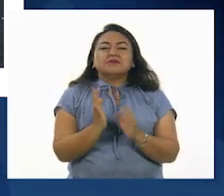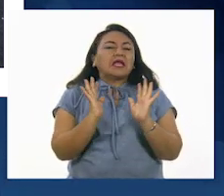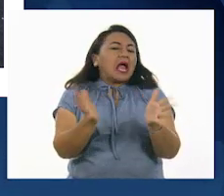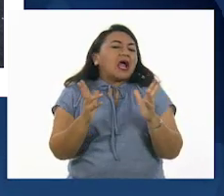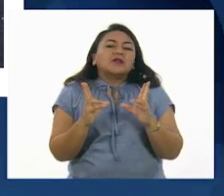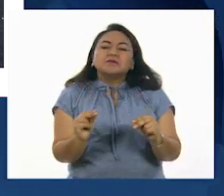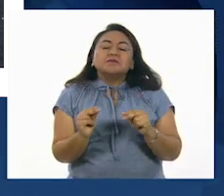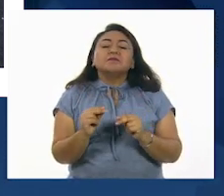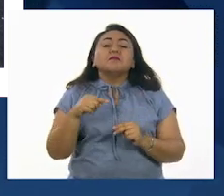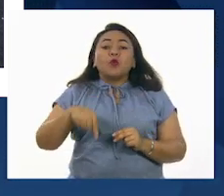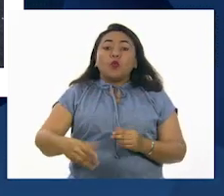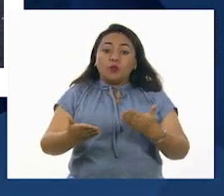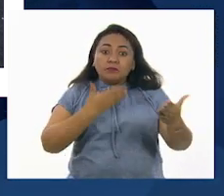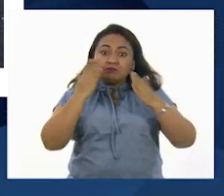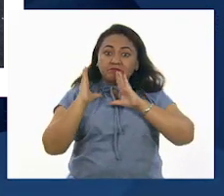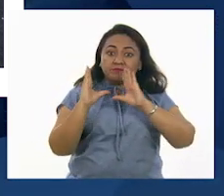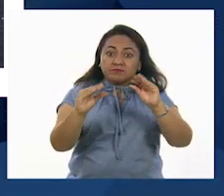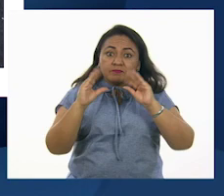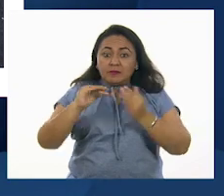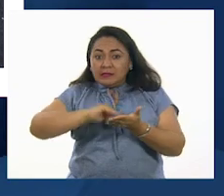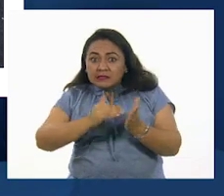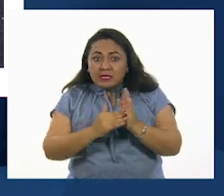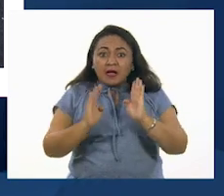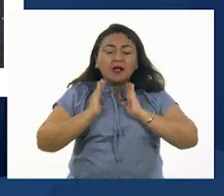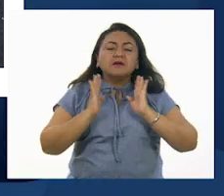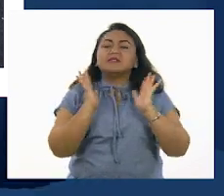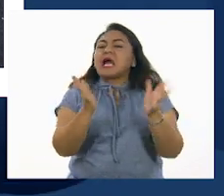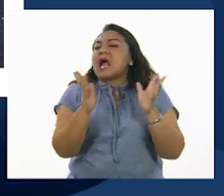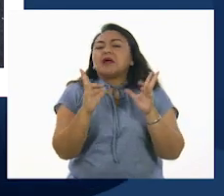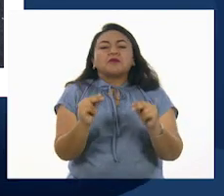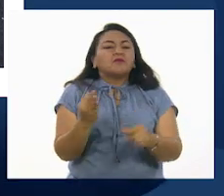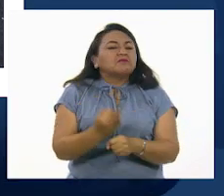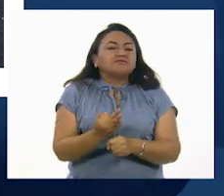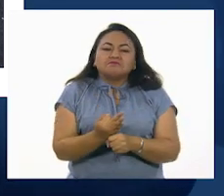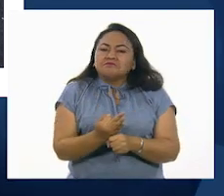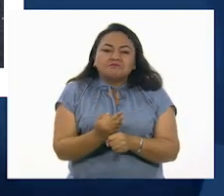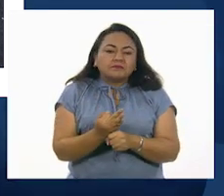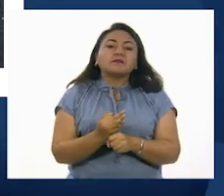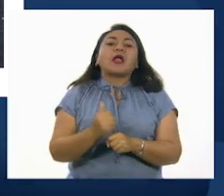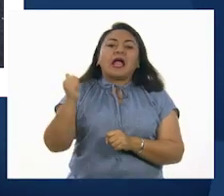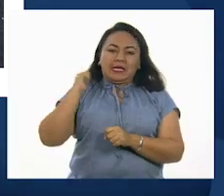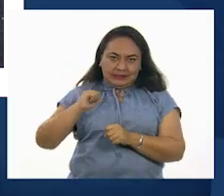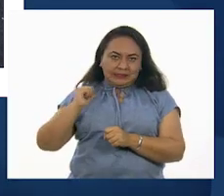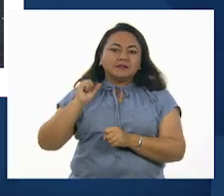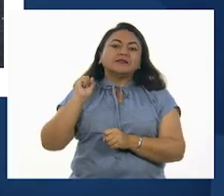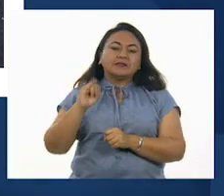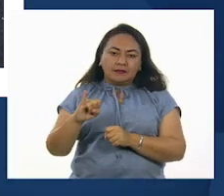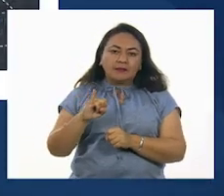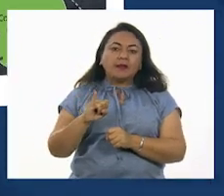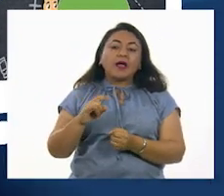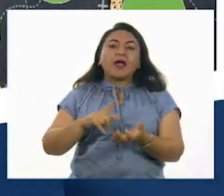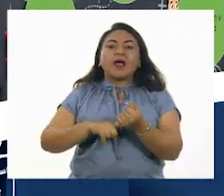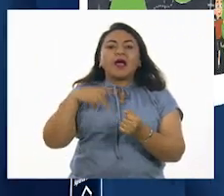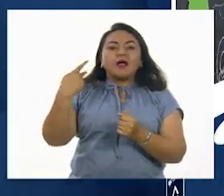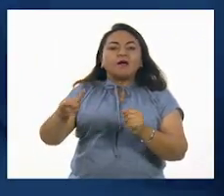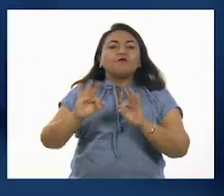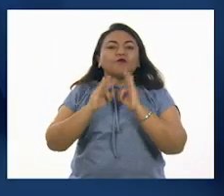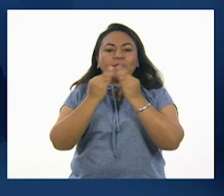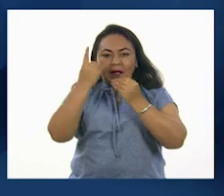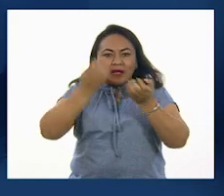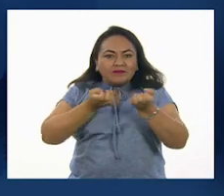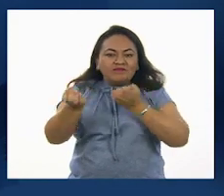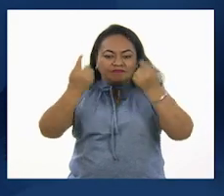contempla la enseñanza militar desde que uno es pequeño. Así es. Por ello, Alejandro, como parte de su educación física,